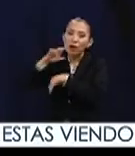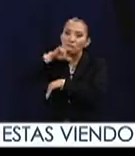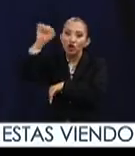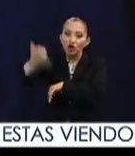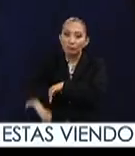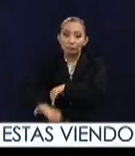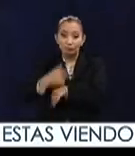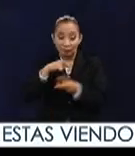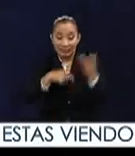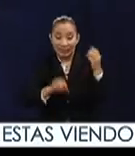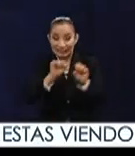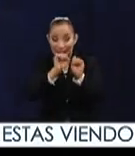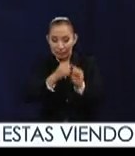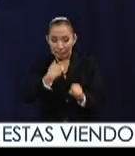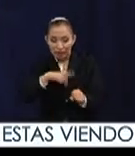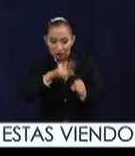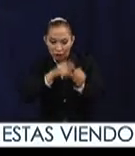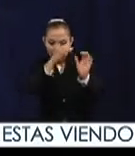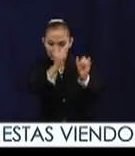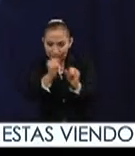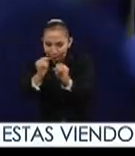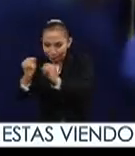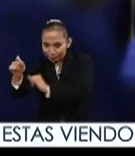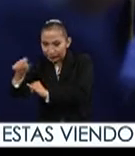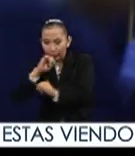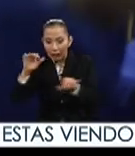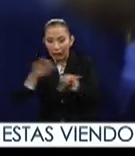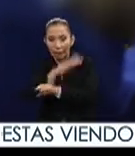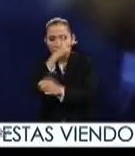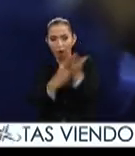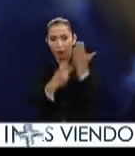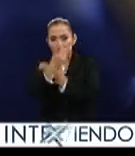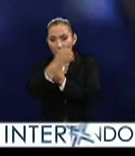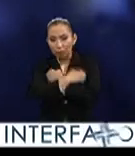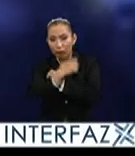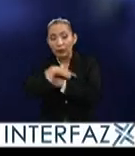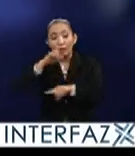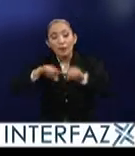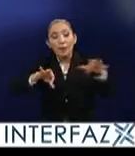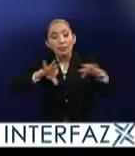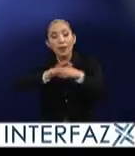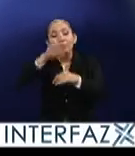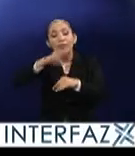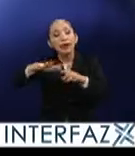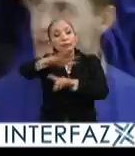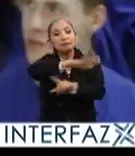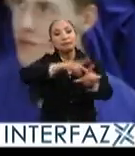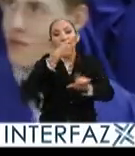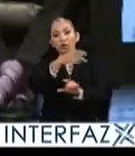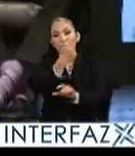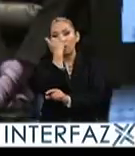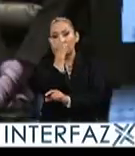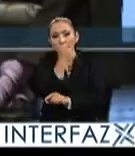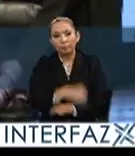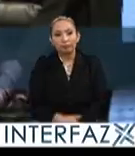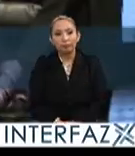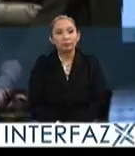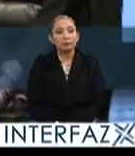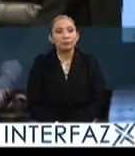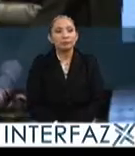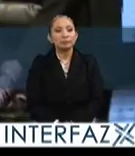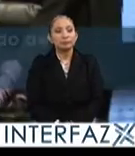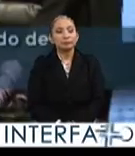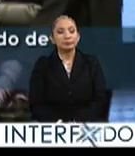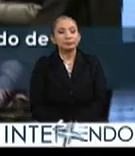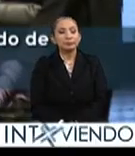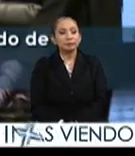inmediata. Como parte del sistema personalizado, también se modifican los programas educativos acorde con la realidad de cada estudiante. And so we spend a